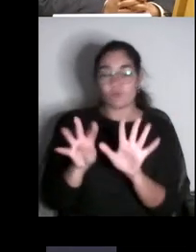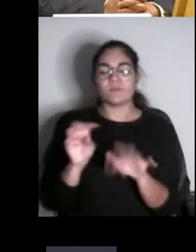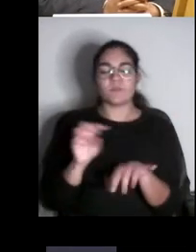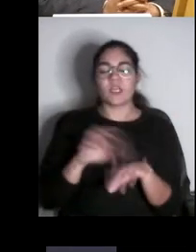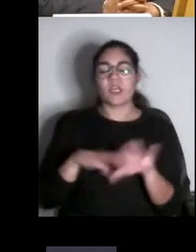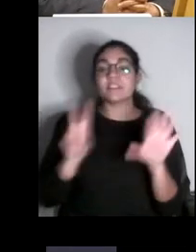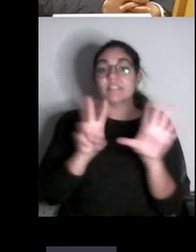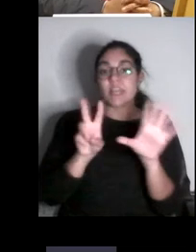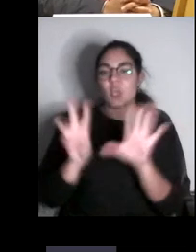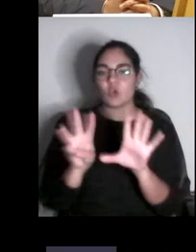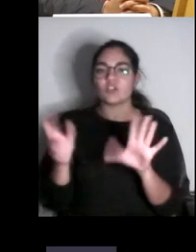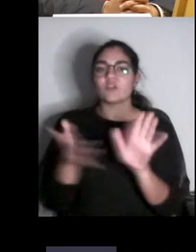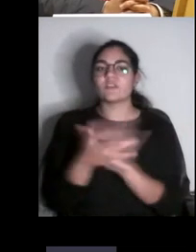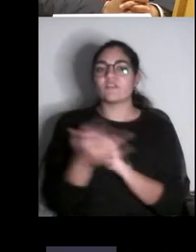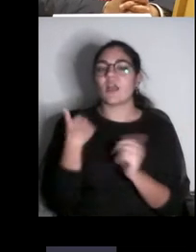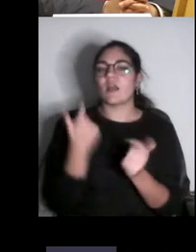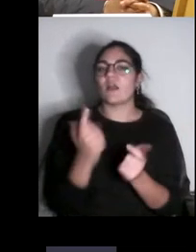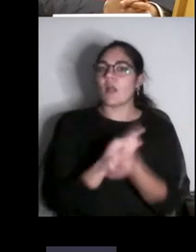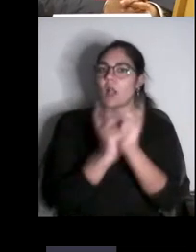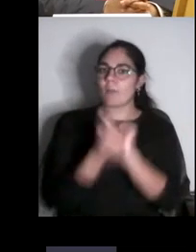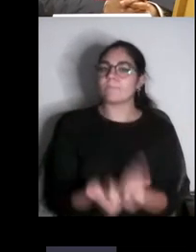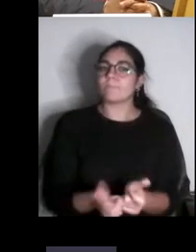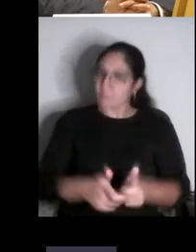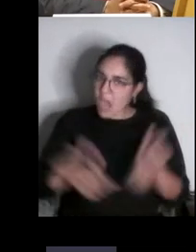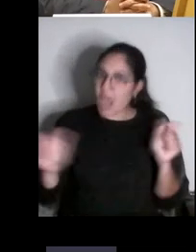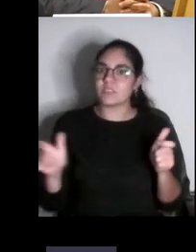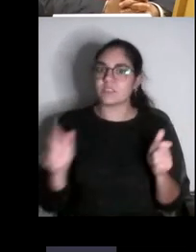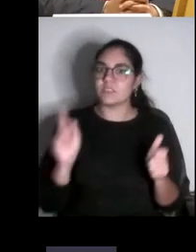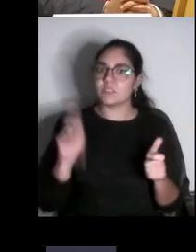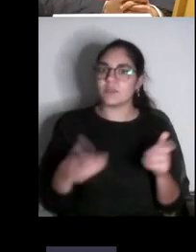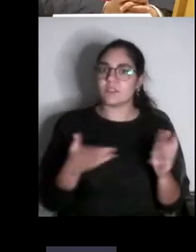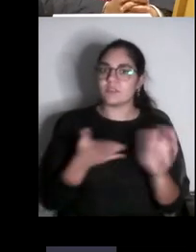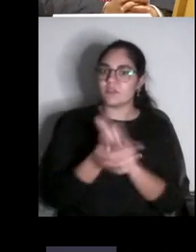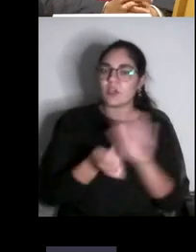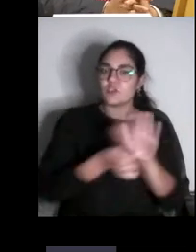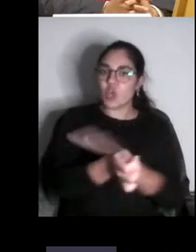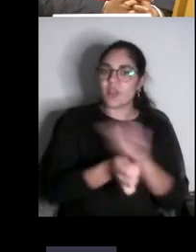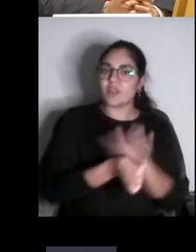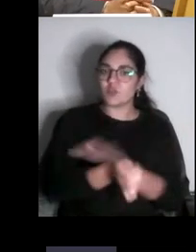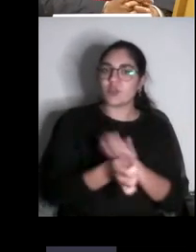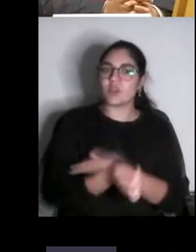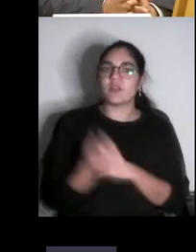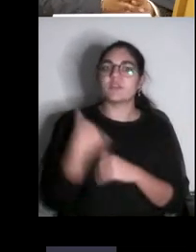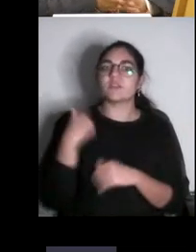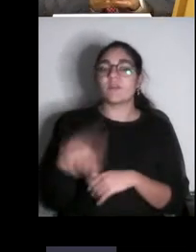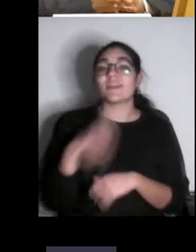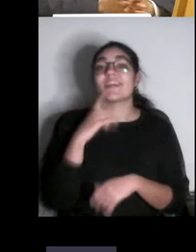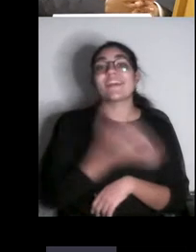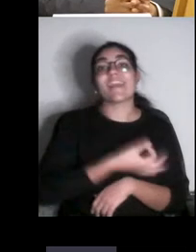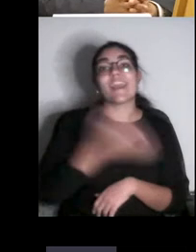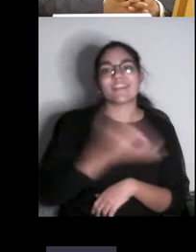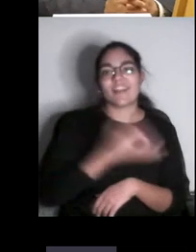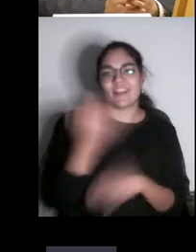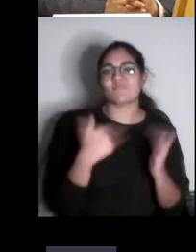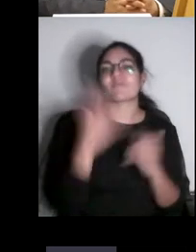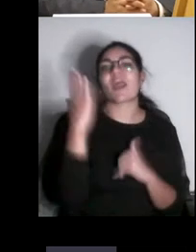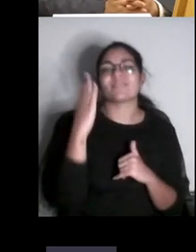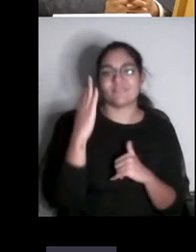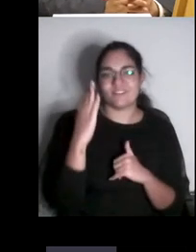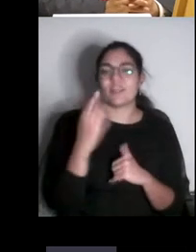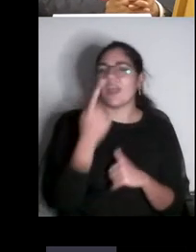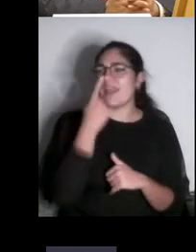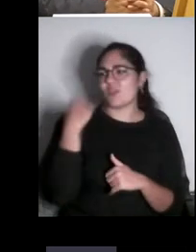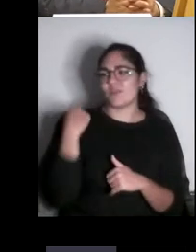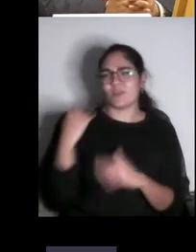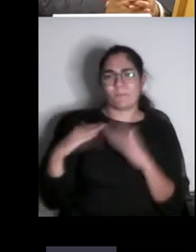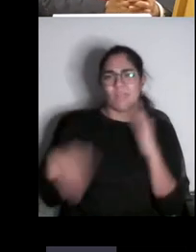este año con los anteriores, hay un mayor porcentaje, mayor proporción de excelentes que en años pasados, que se ha producido a